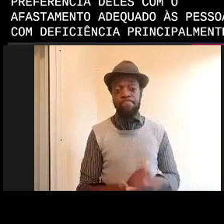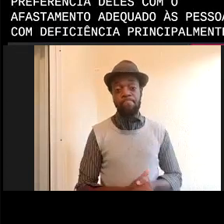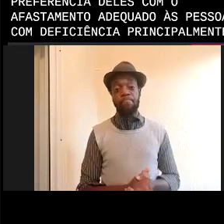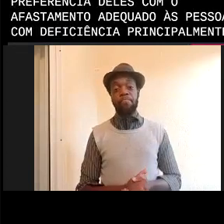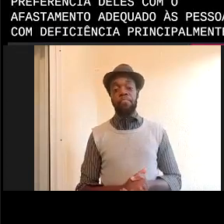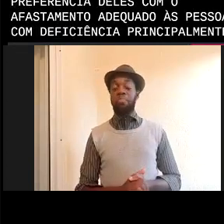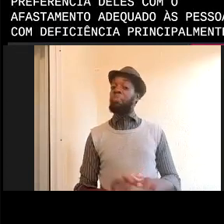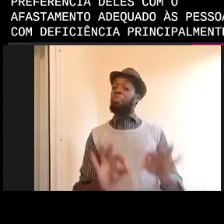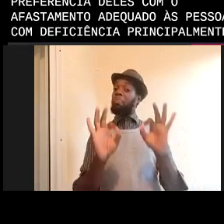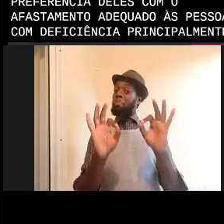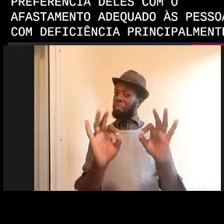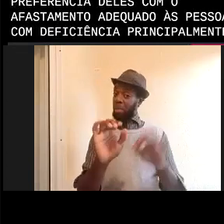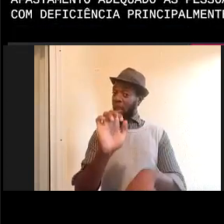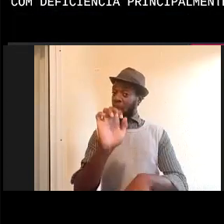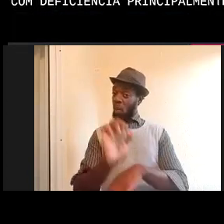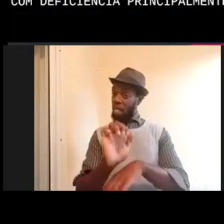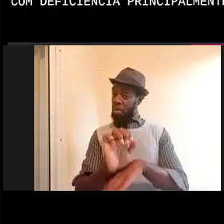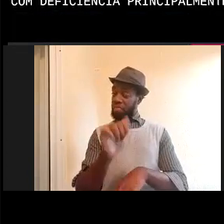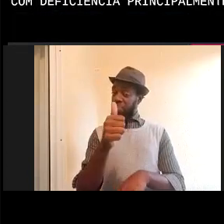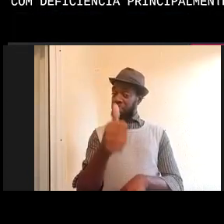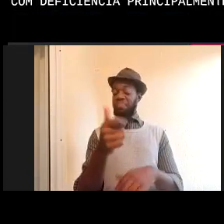Súper, qué excelente. Me alegra escuchar